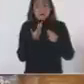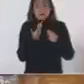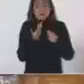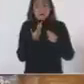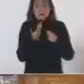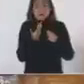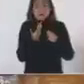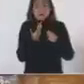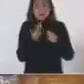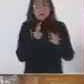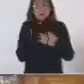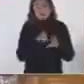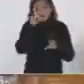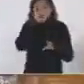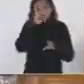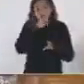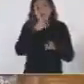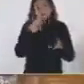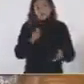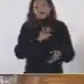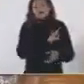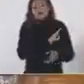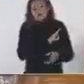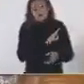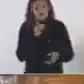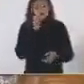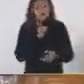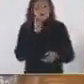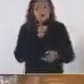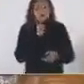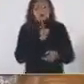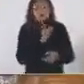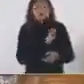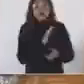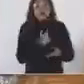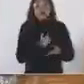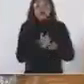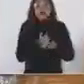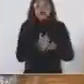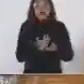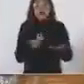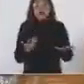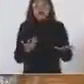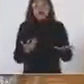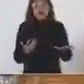y las asesoradas, que las mujeres asesoradas por esos colectivos,